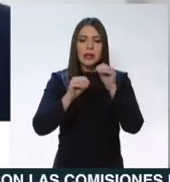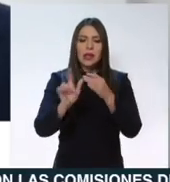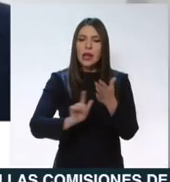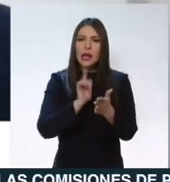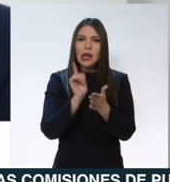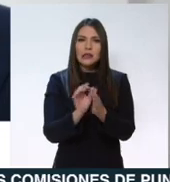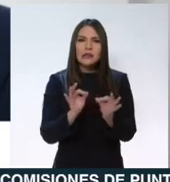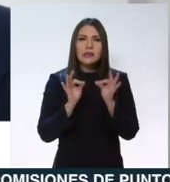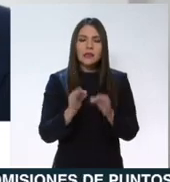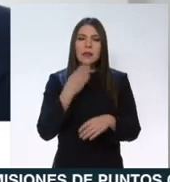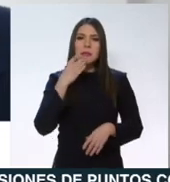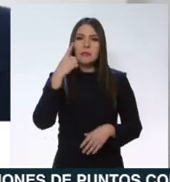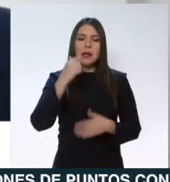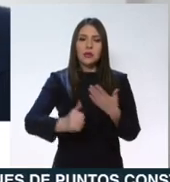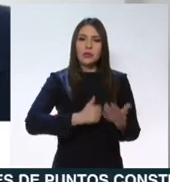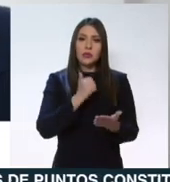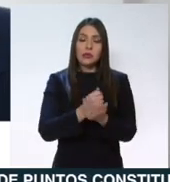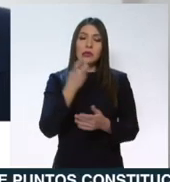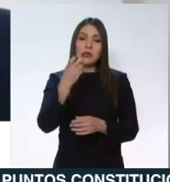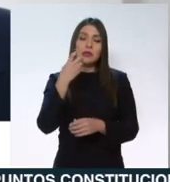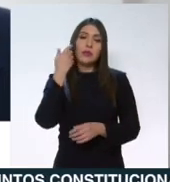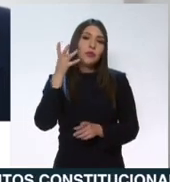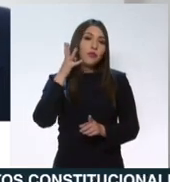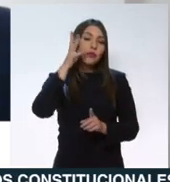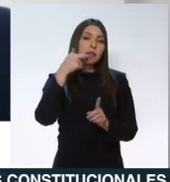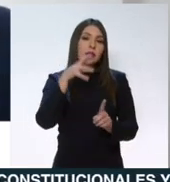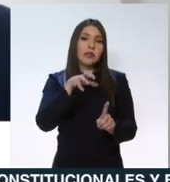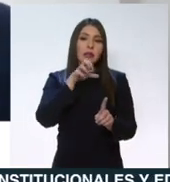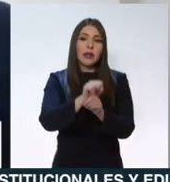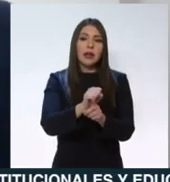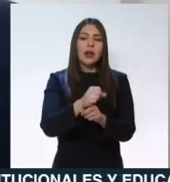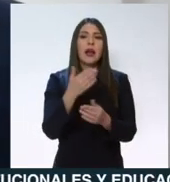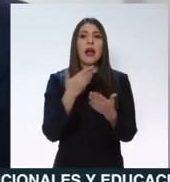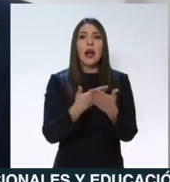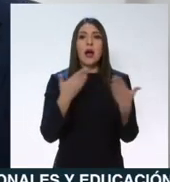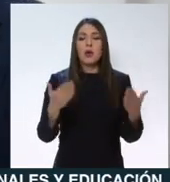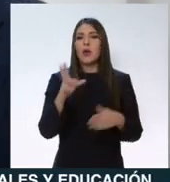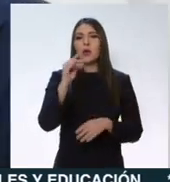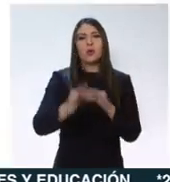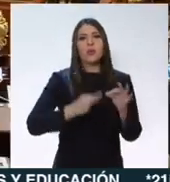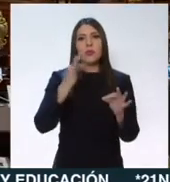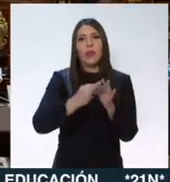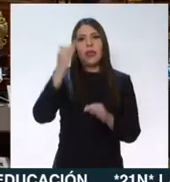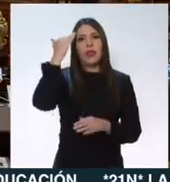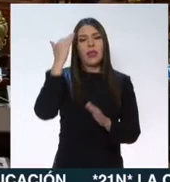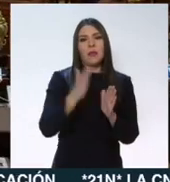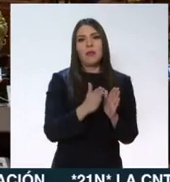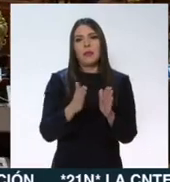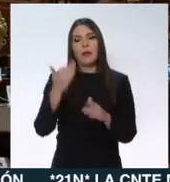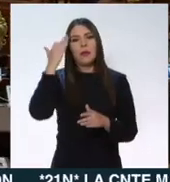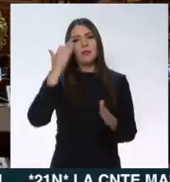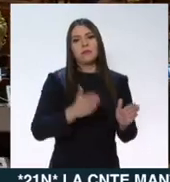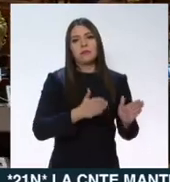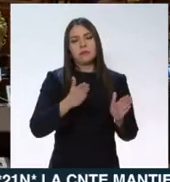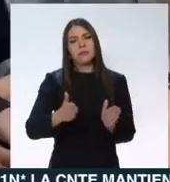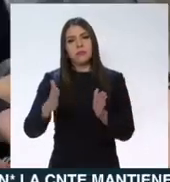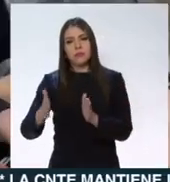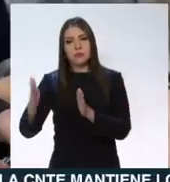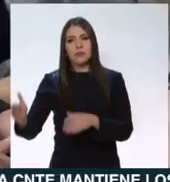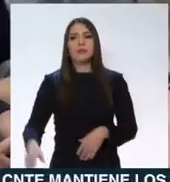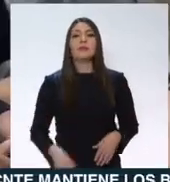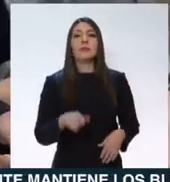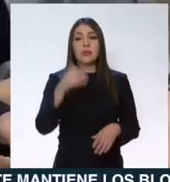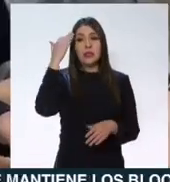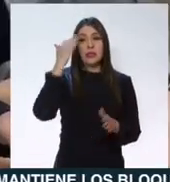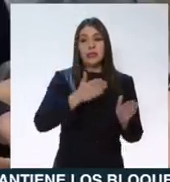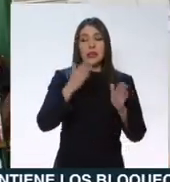ciudad, ese es un gran reto también. Ya de entrada no estamos cumpliendo con los términos y con los tiempos. Los retrasos en la armonización de leyes pueden